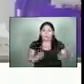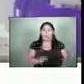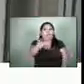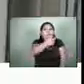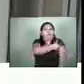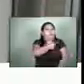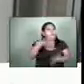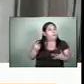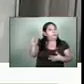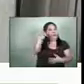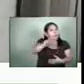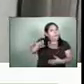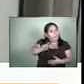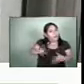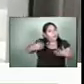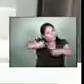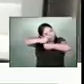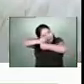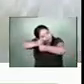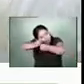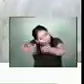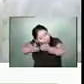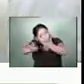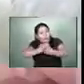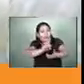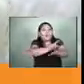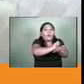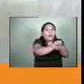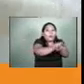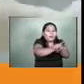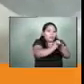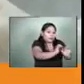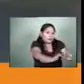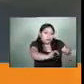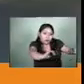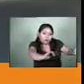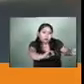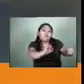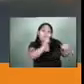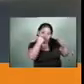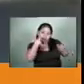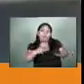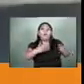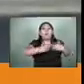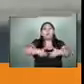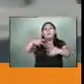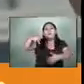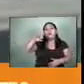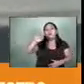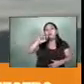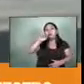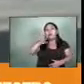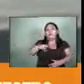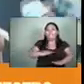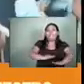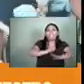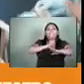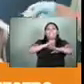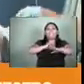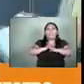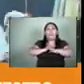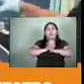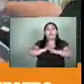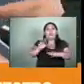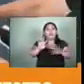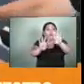en pocas semanas. Un estudio con niños de escuela primaria halló que las vacunas de Pfizer previenen la infección sintomática en el